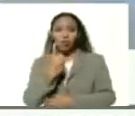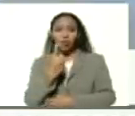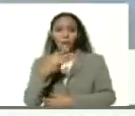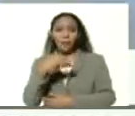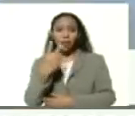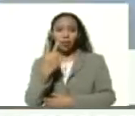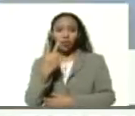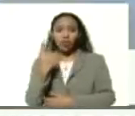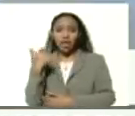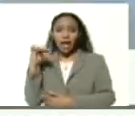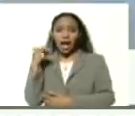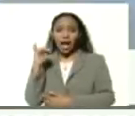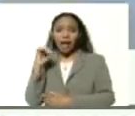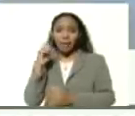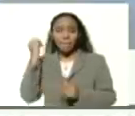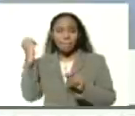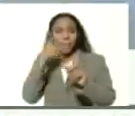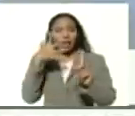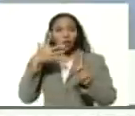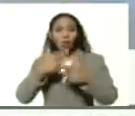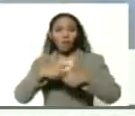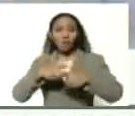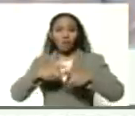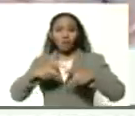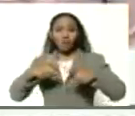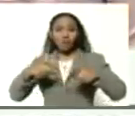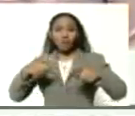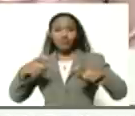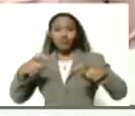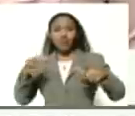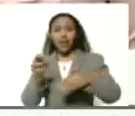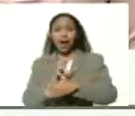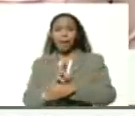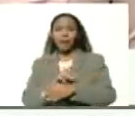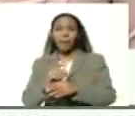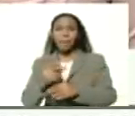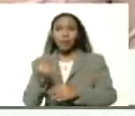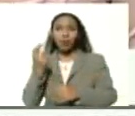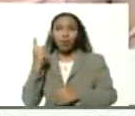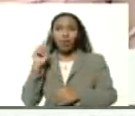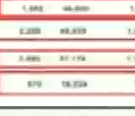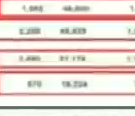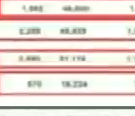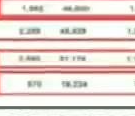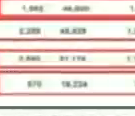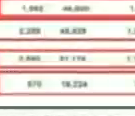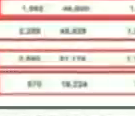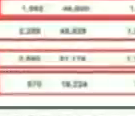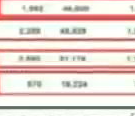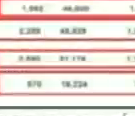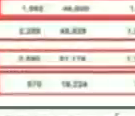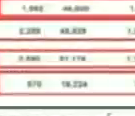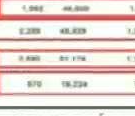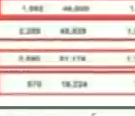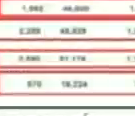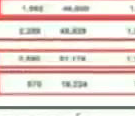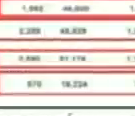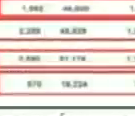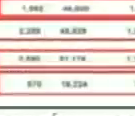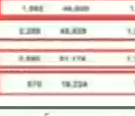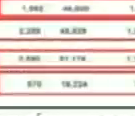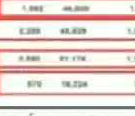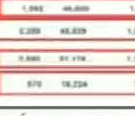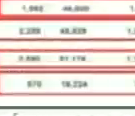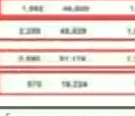y que ha tenido este impacto en crecimiento de los casos de lo que llamamos la segunda ola en Venezuela. Hay una noticia